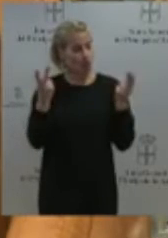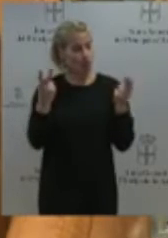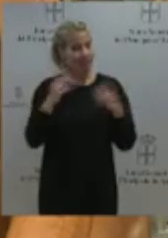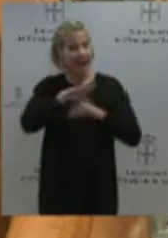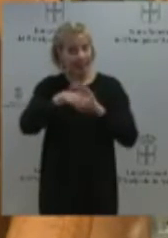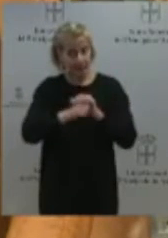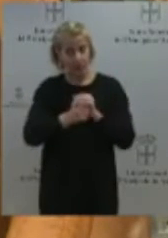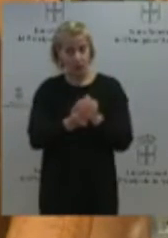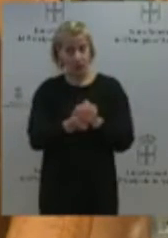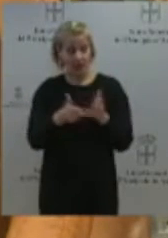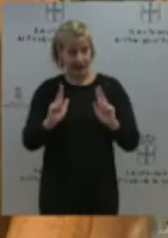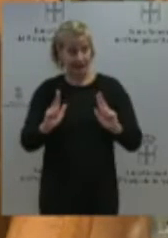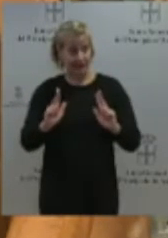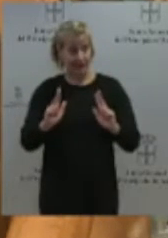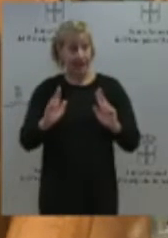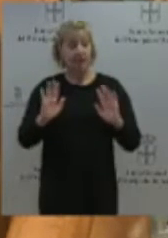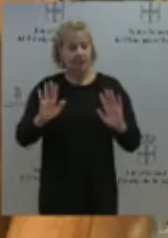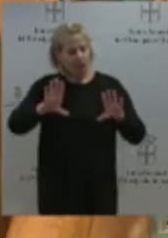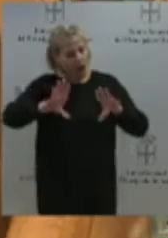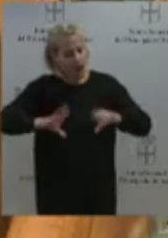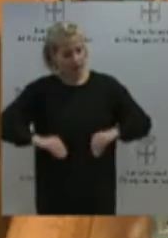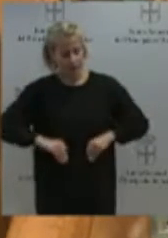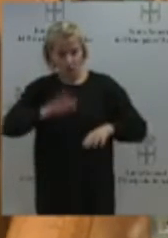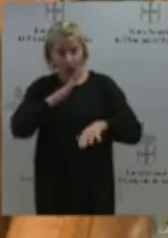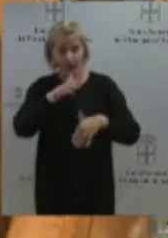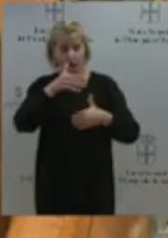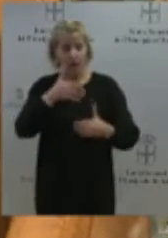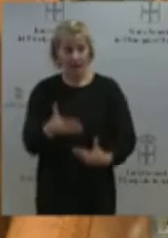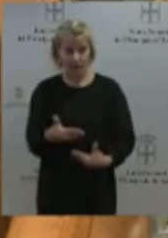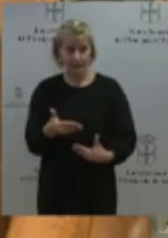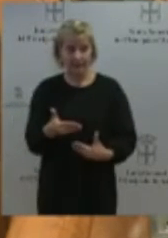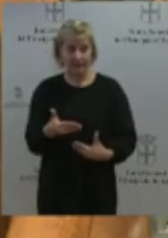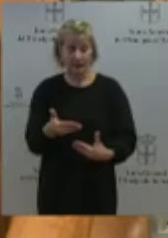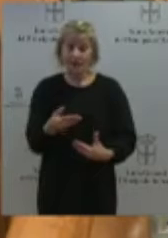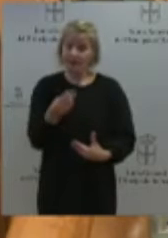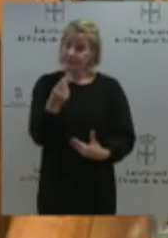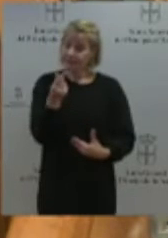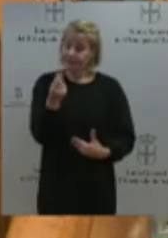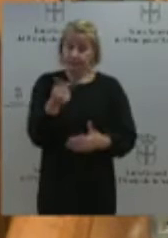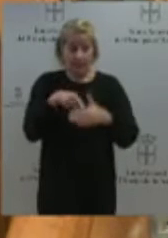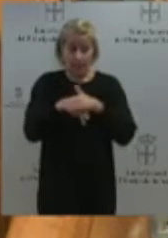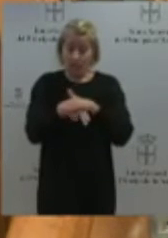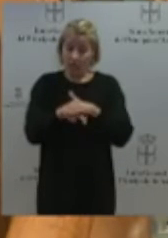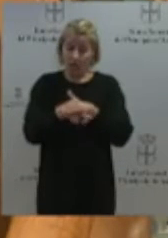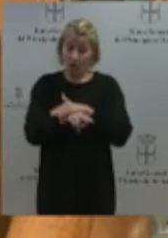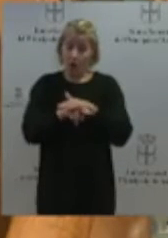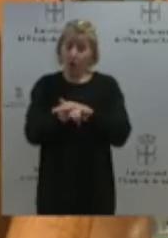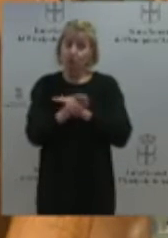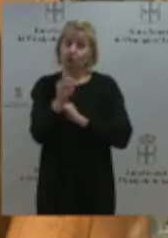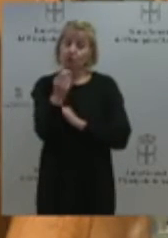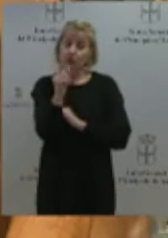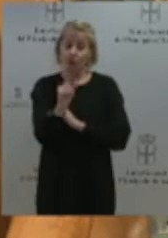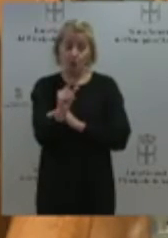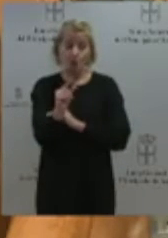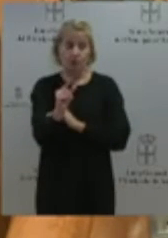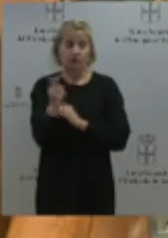estos momentos o con los recursos hay que gestionar la realidad, sin frustrar la esperanza. La suya es que habla de esperanza, pero nunca la transforma en